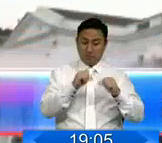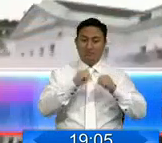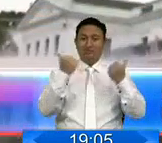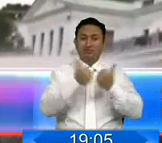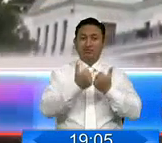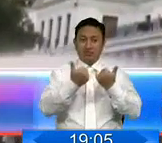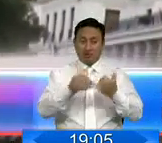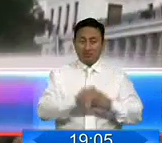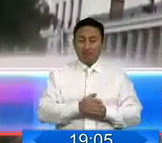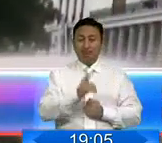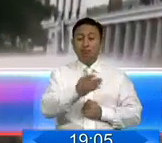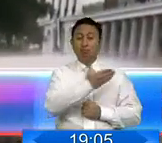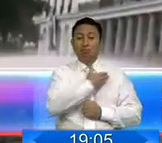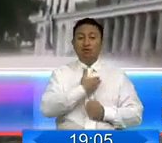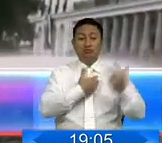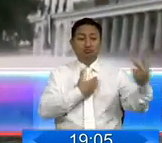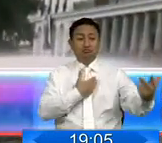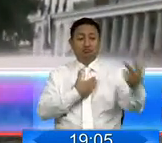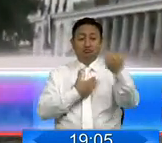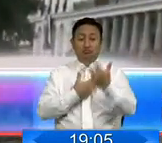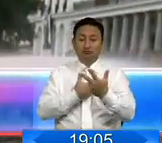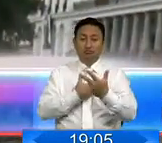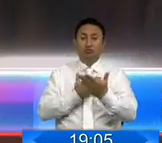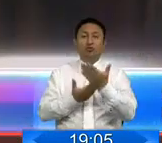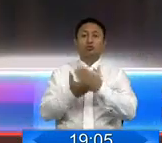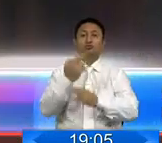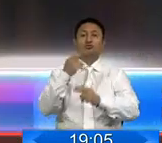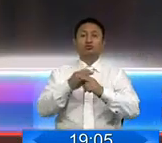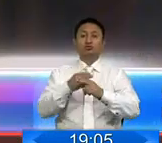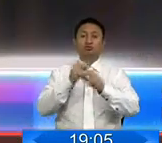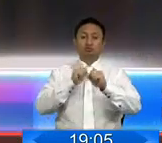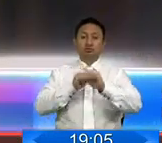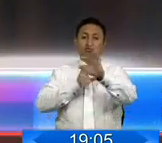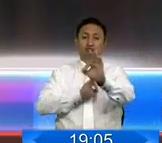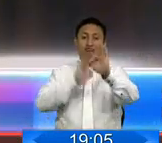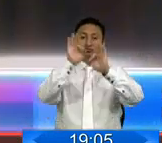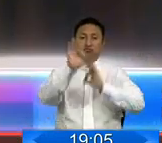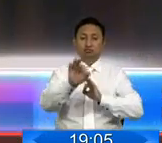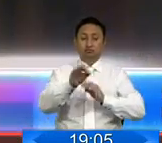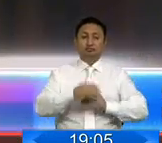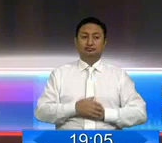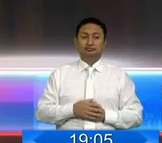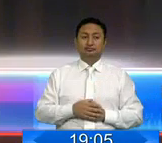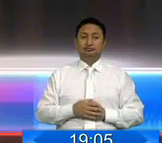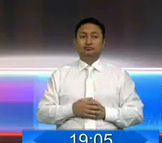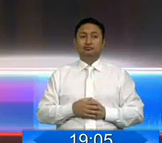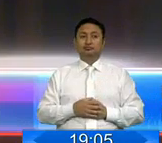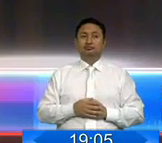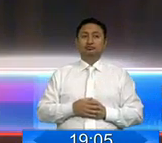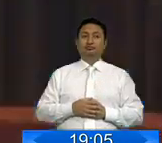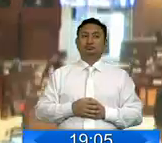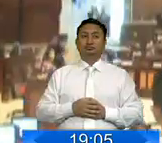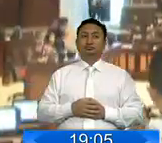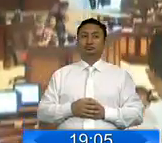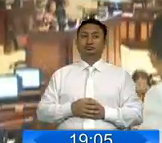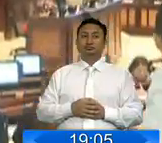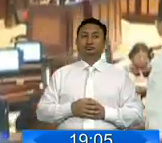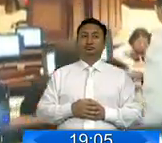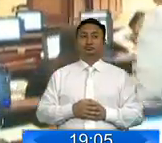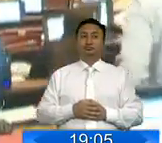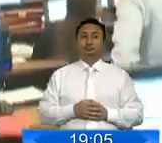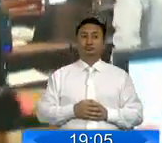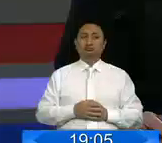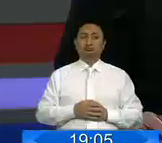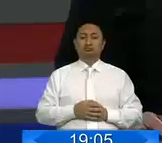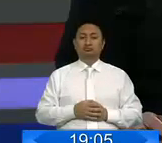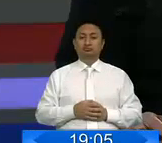para recibir la terna presidencial con los nombres que buscarán reemplazar a Vicuña en la vicepresidencia de la República. Informó Javier